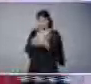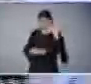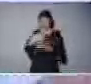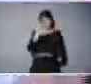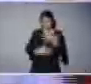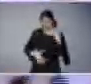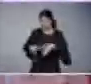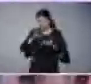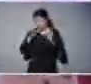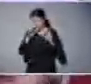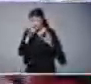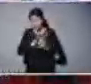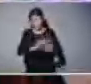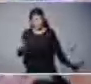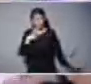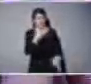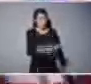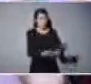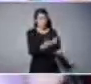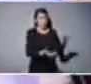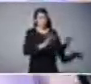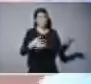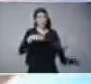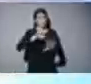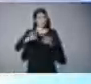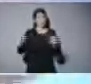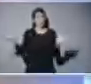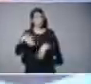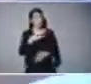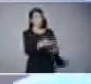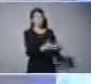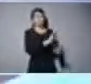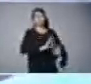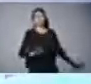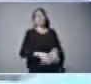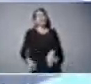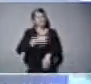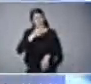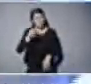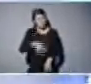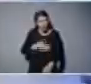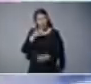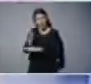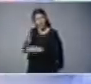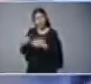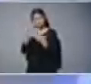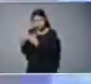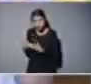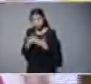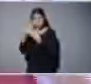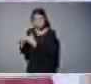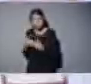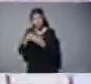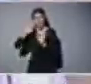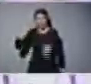quedar. Guay, yo no cocino si no tengo tapiva, si por la tarde también tengo que estudiar, si cuando acabo